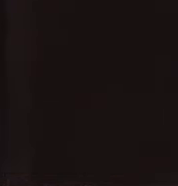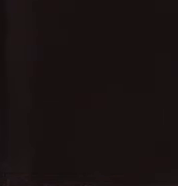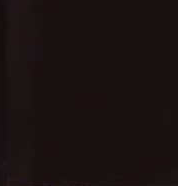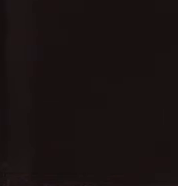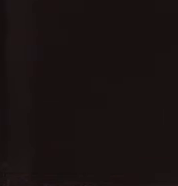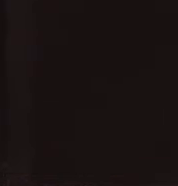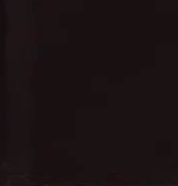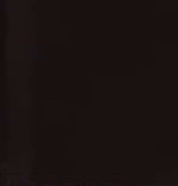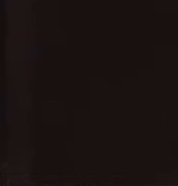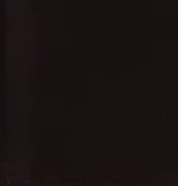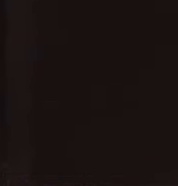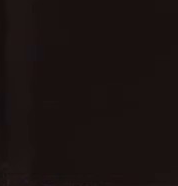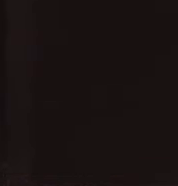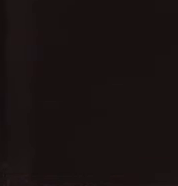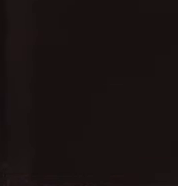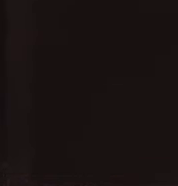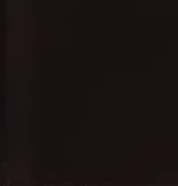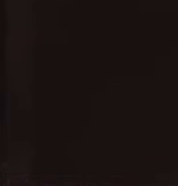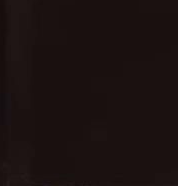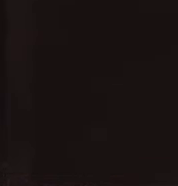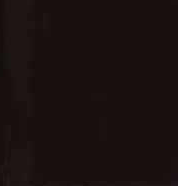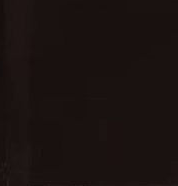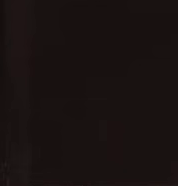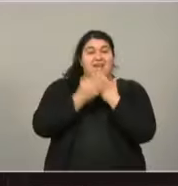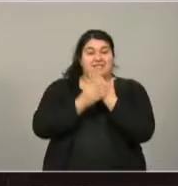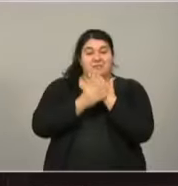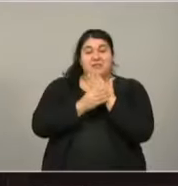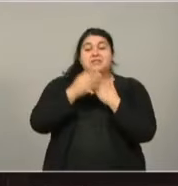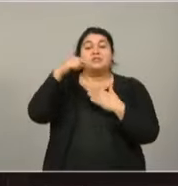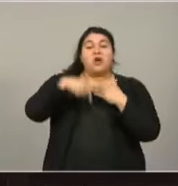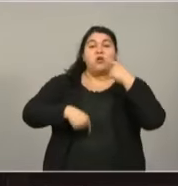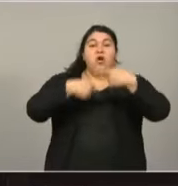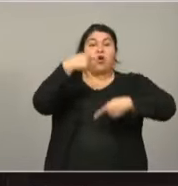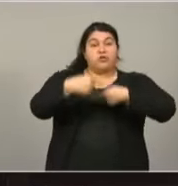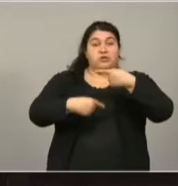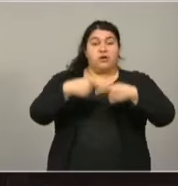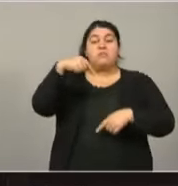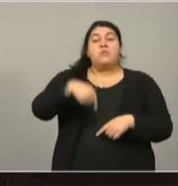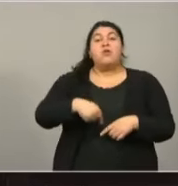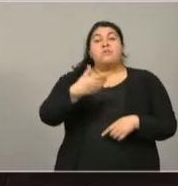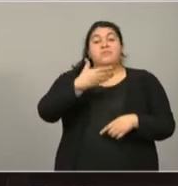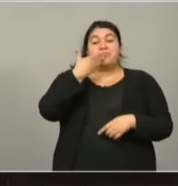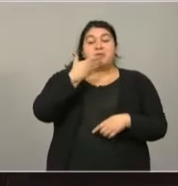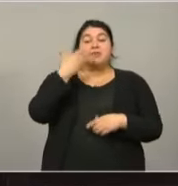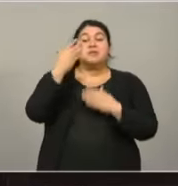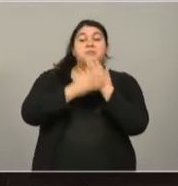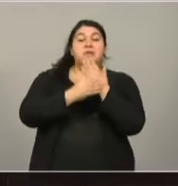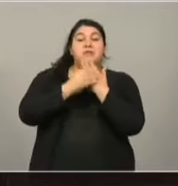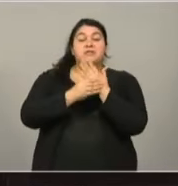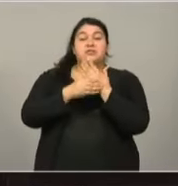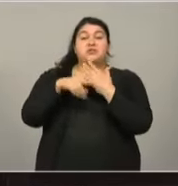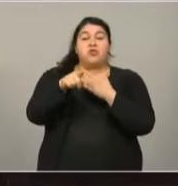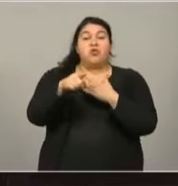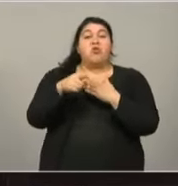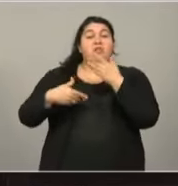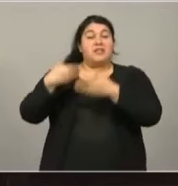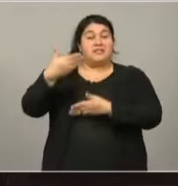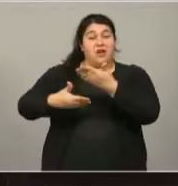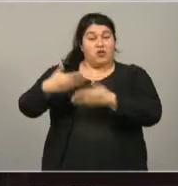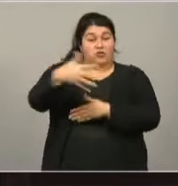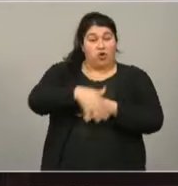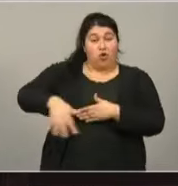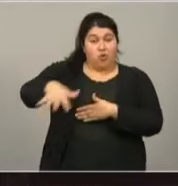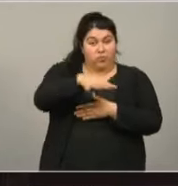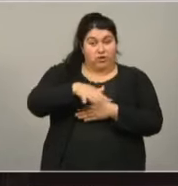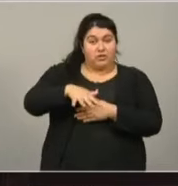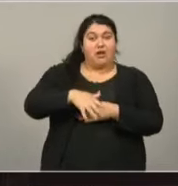gracias muchas gracias ministro a continuación vamos a escuchar las palabras del señor ministro de desarrollo de la